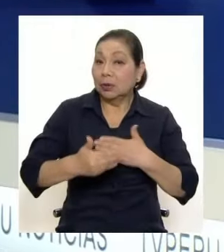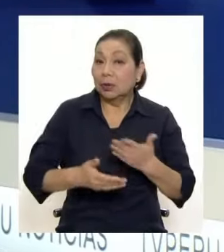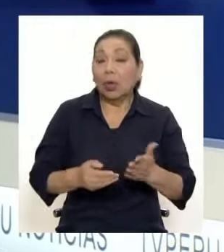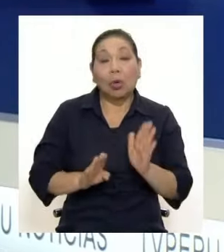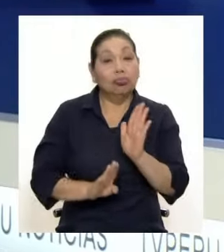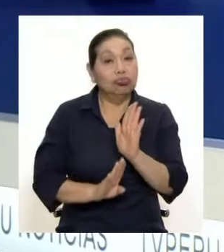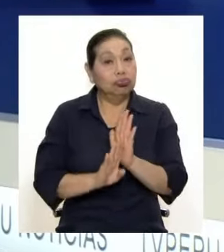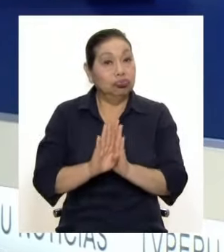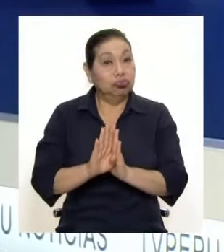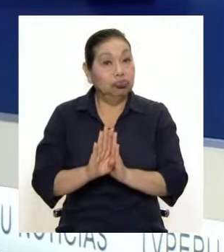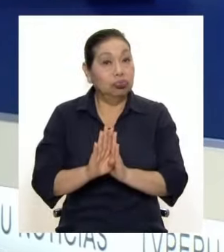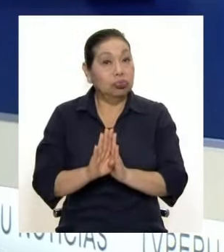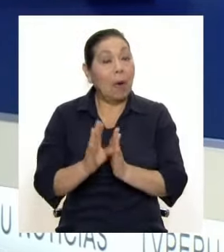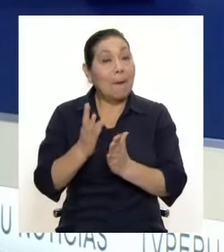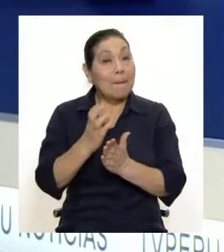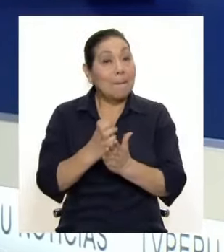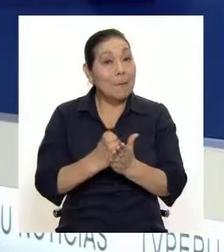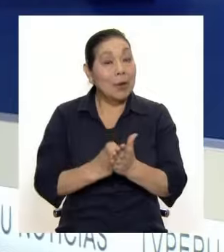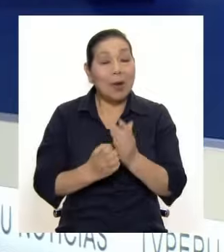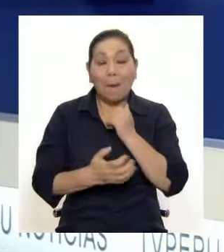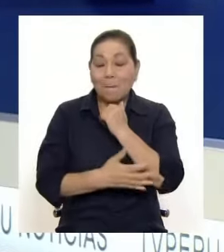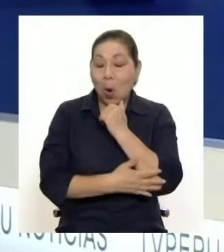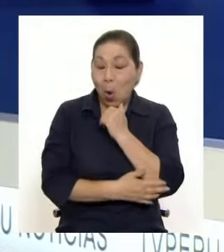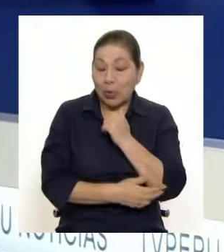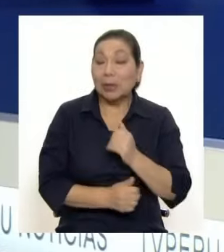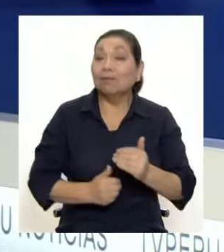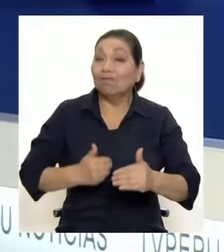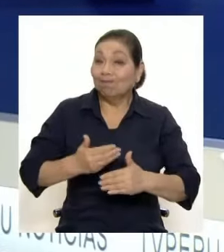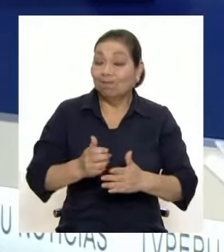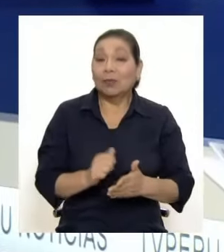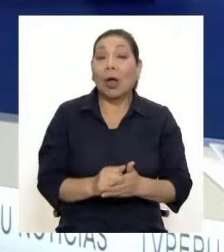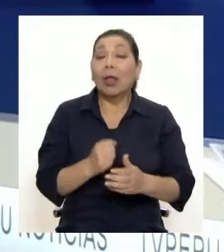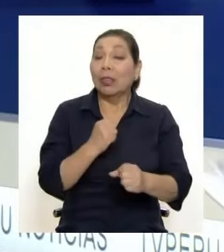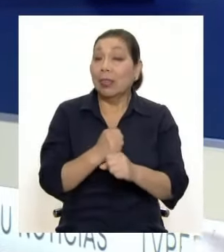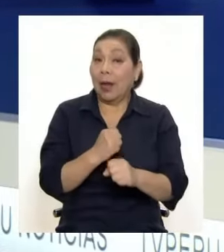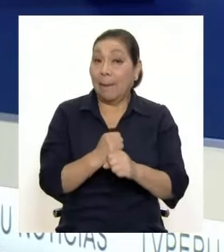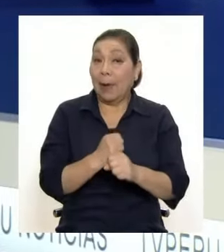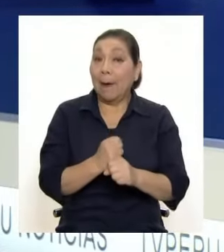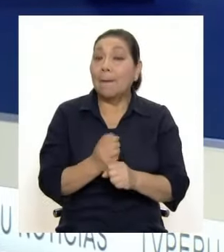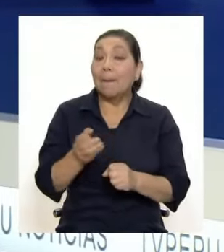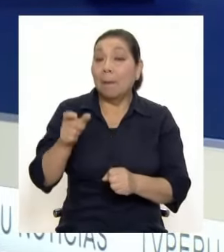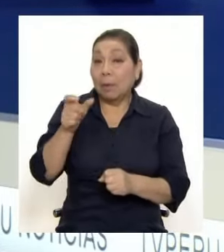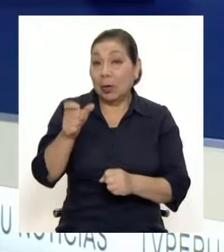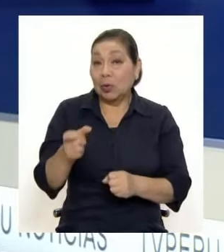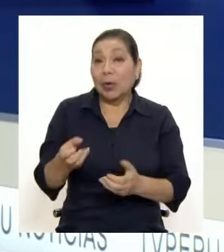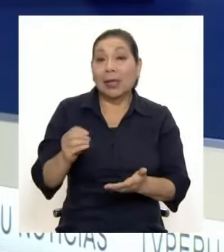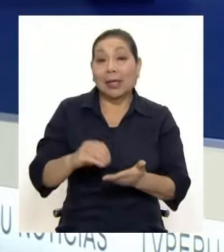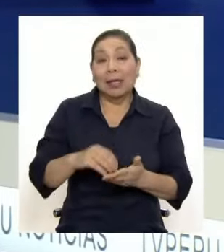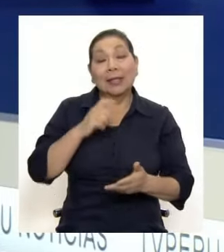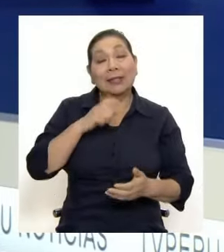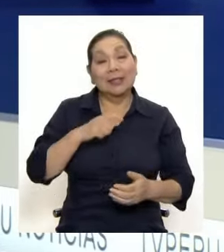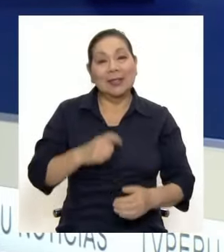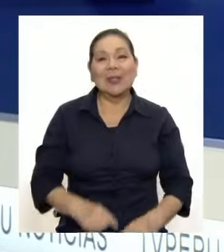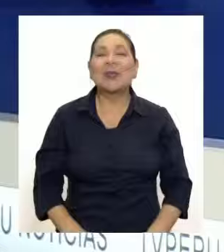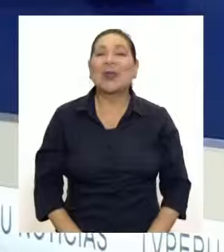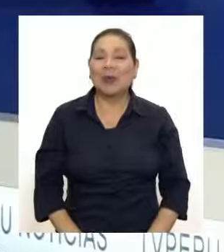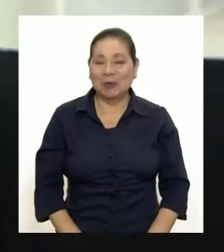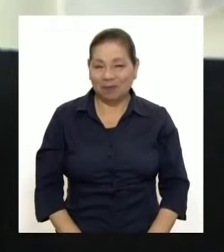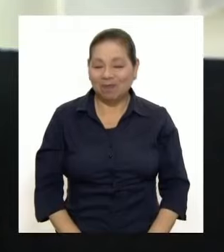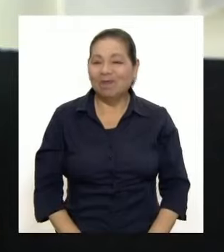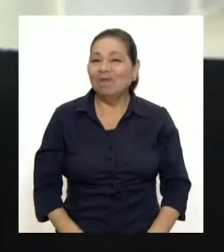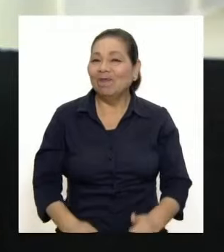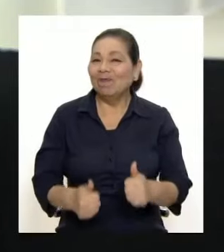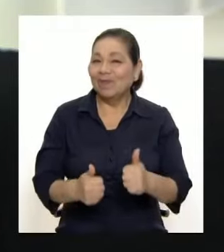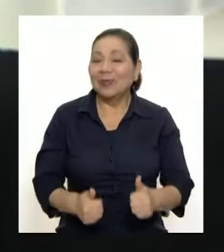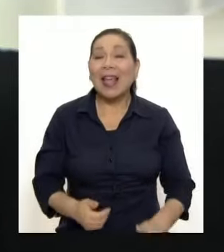desarrollo generar reducción de la pobreza y generar trabajo para más peruanos que tanto lo necesita Muy bien excelente